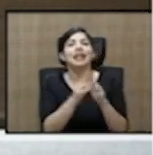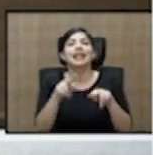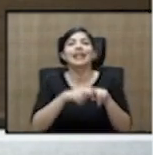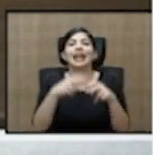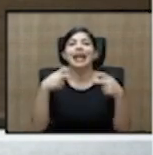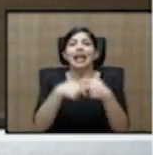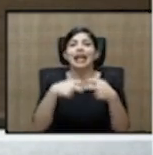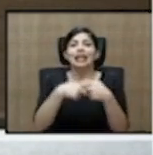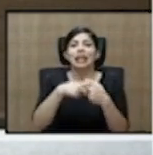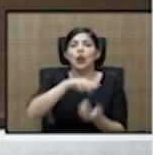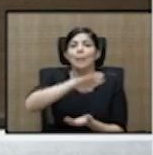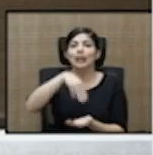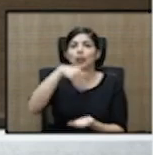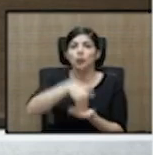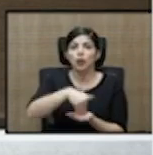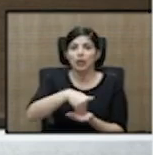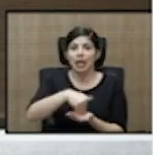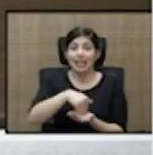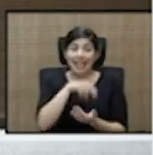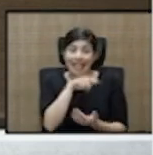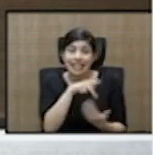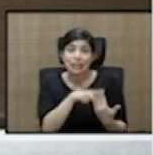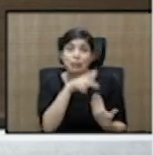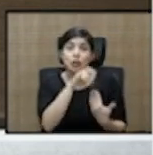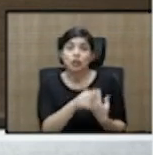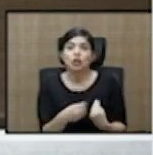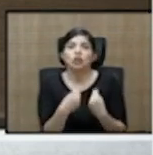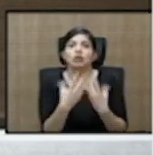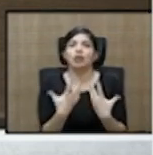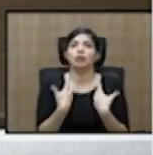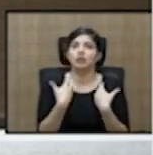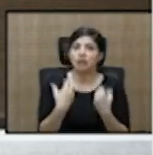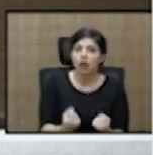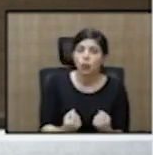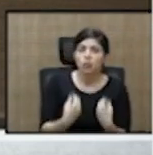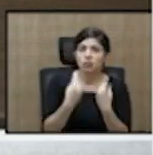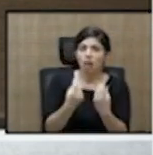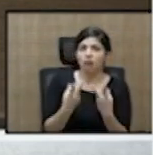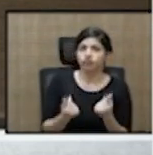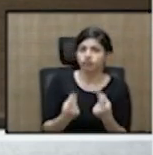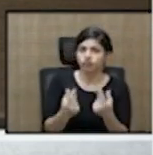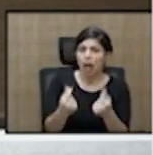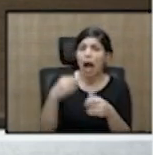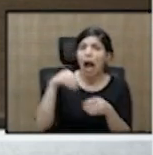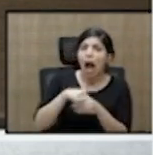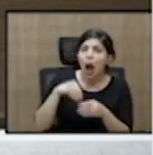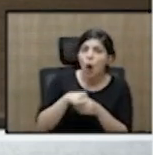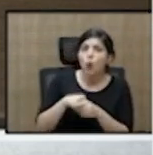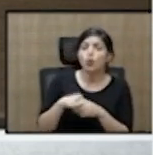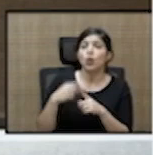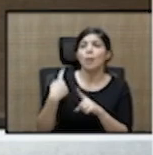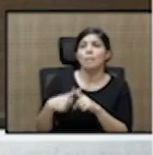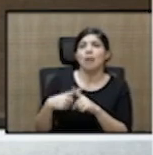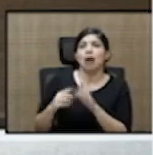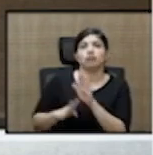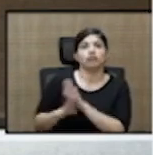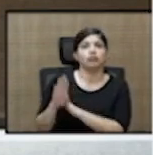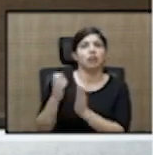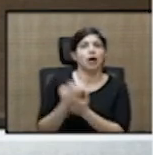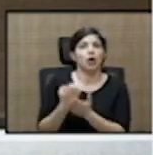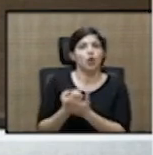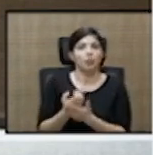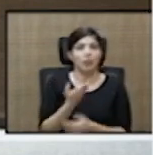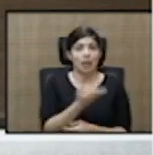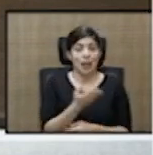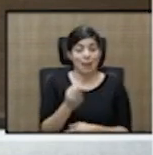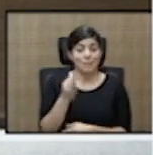quiero decirle lo siguiente: las prioridades, al final de cuentas, creo que el presidente las tiene claras. La necesidad de avanzar en el proceso de vacunación a un mayor